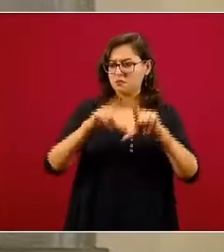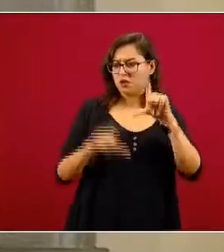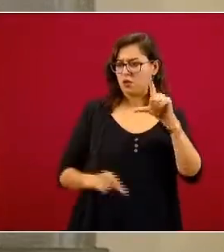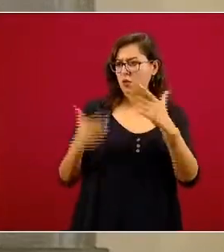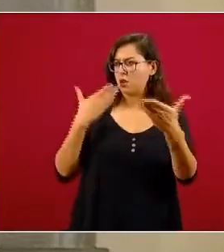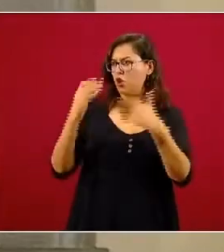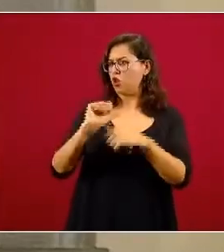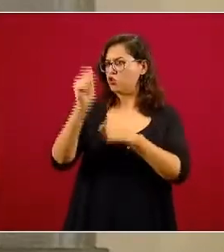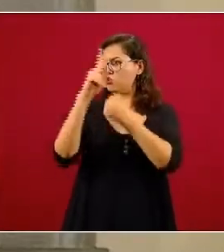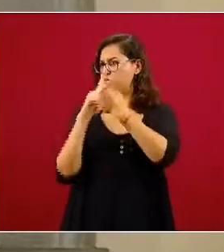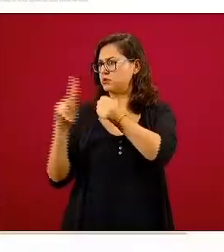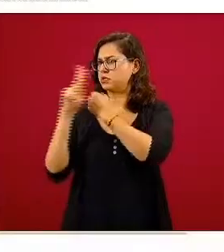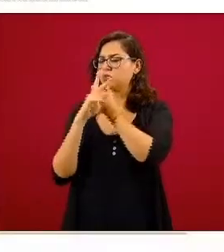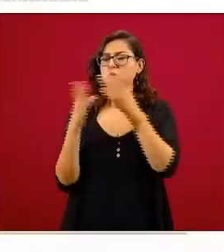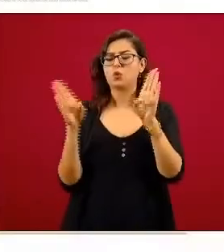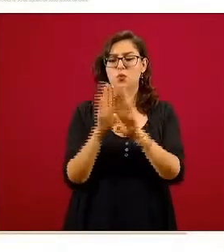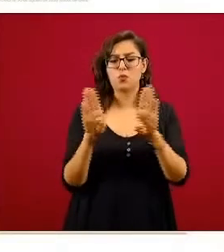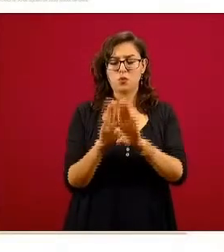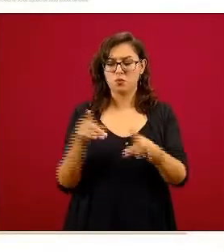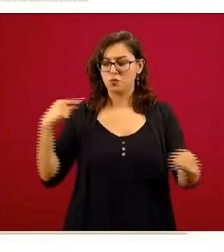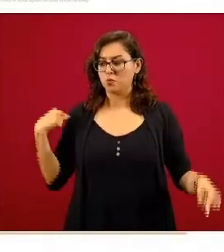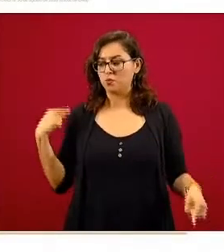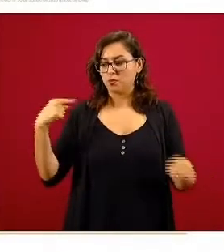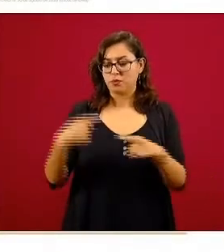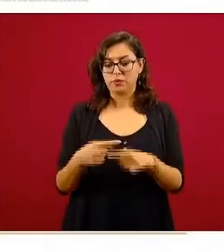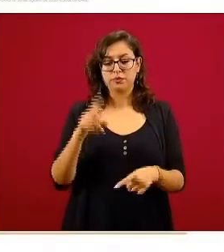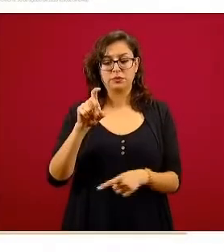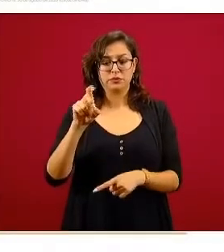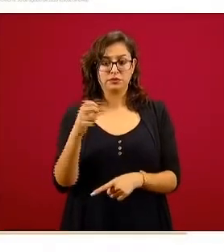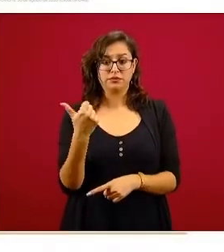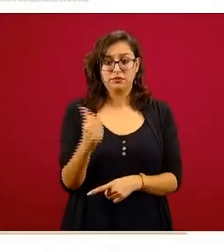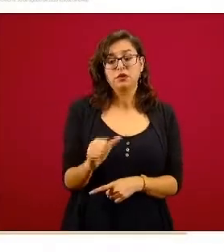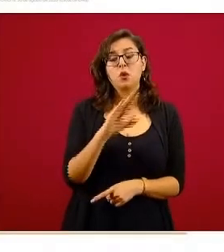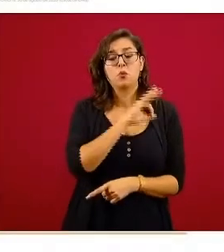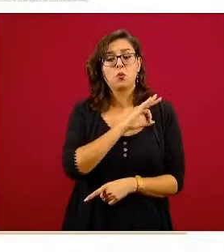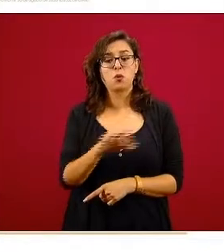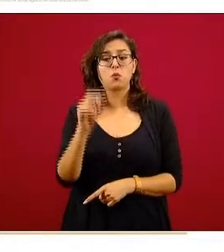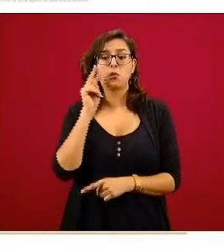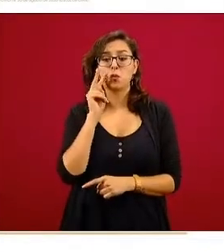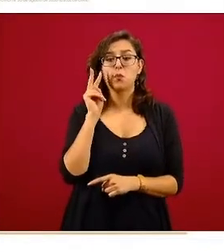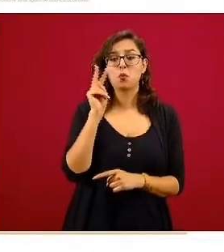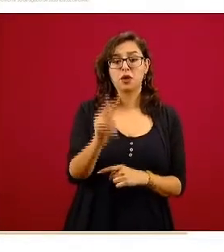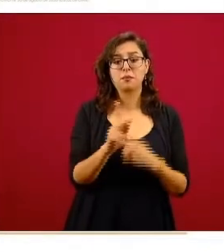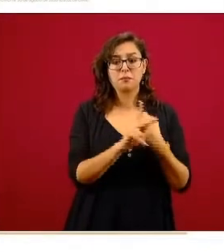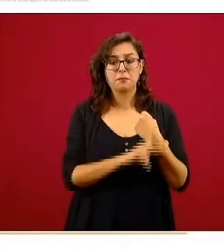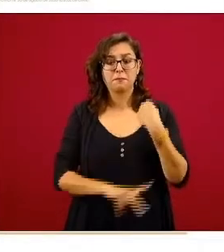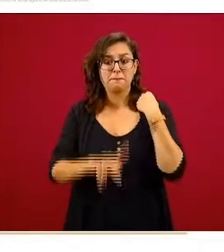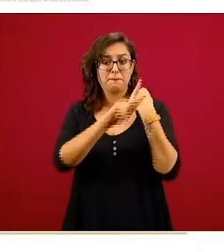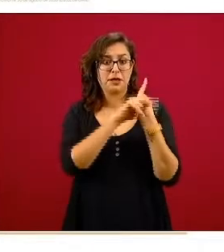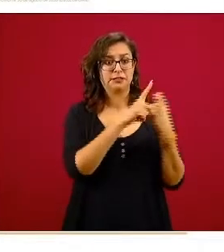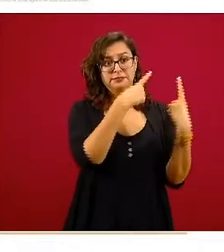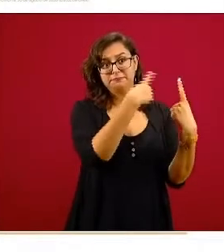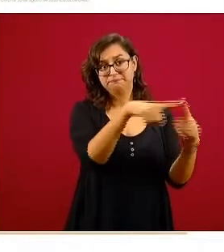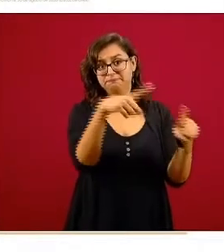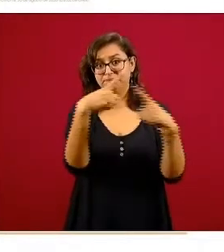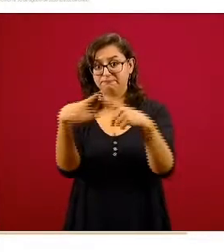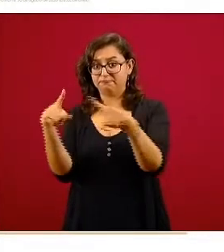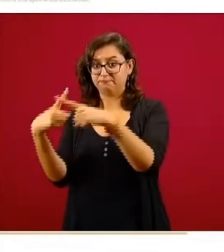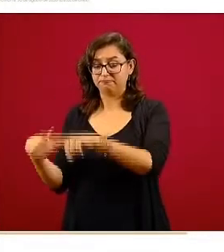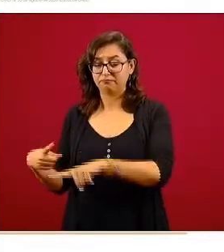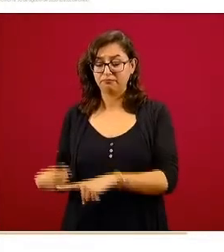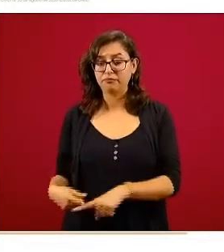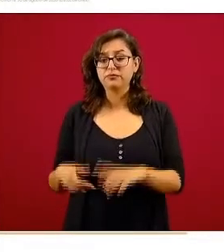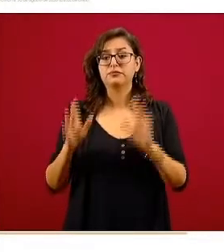Al día de hoy, 30 de agosto, y cuando vemos las curvas de los países seleccionados, recordando que son casos nuevos que se